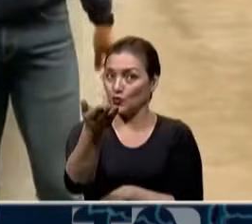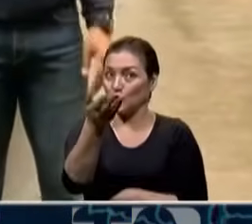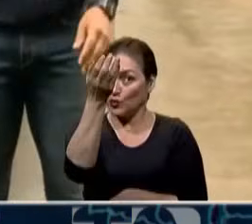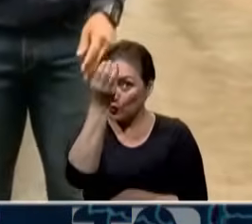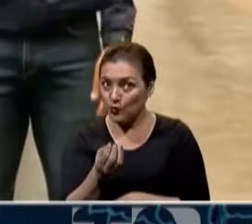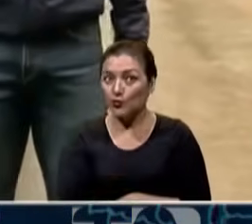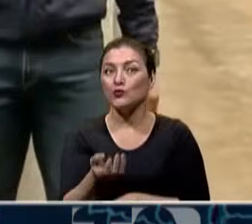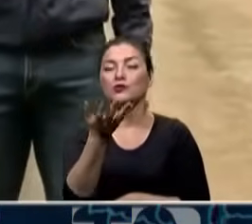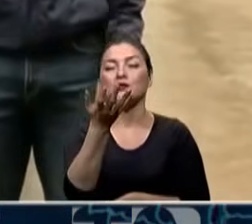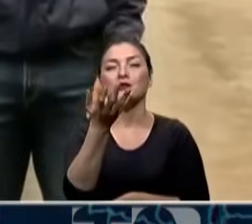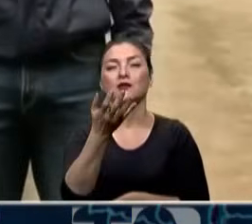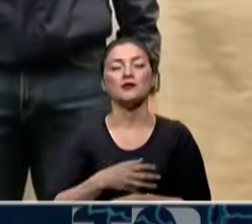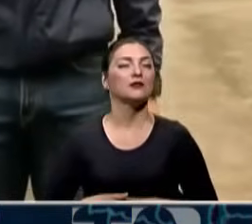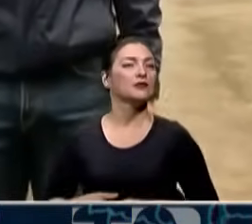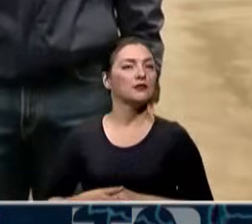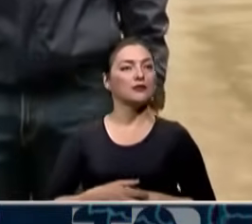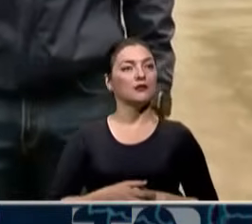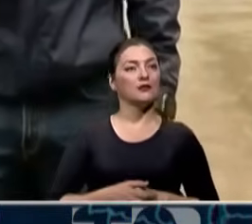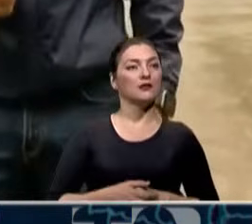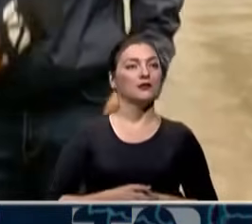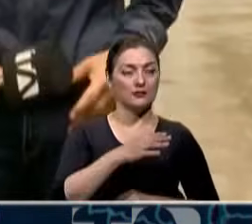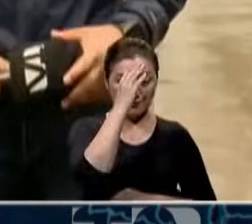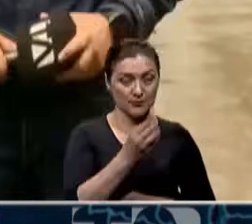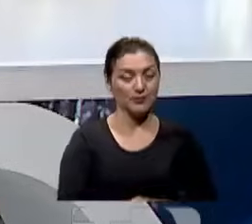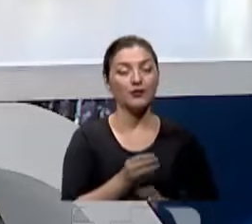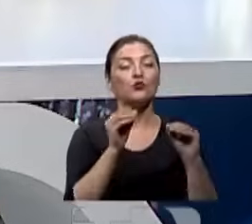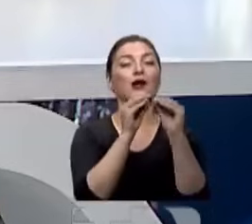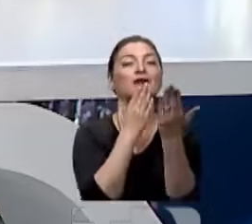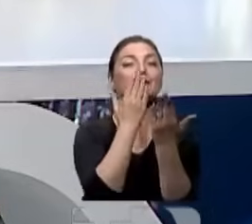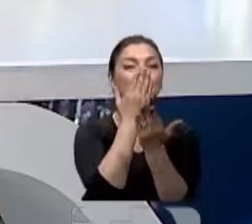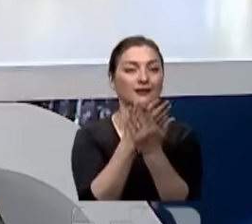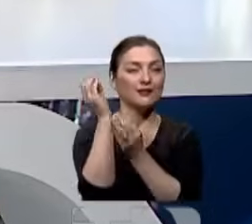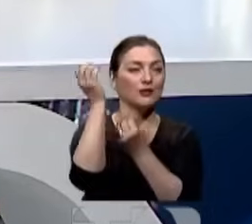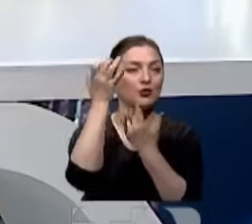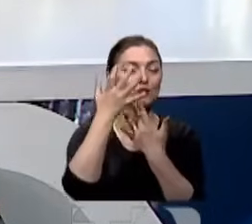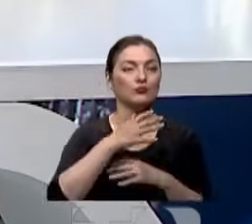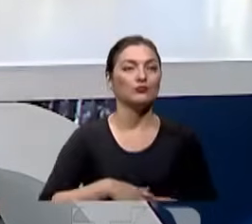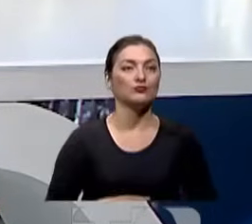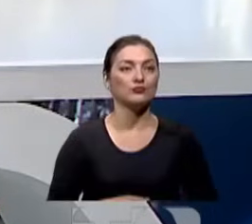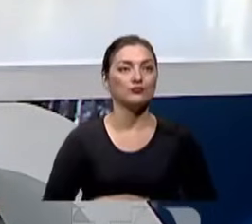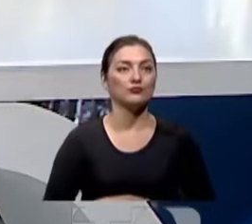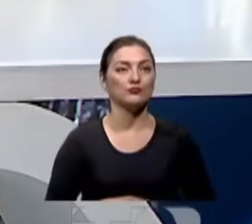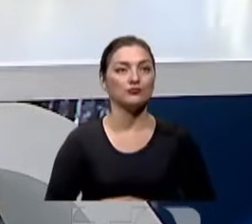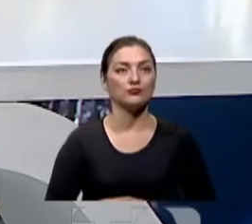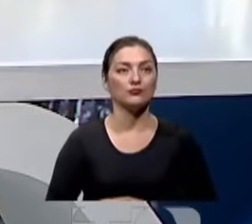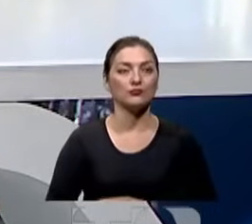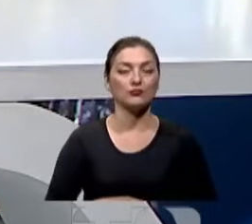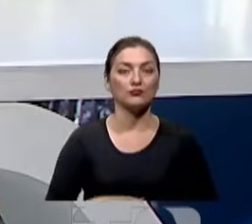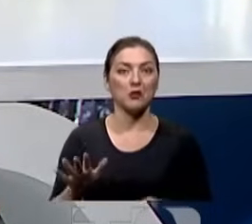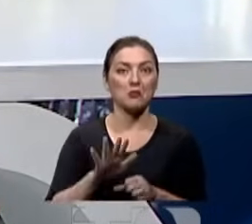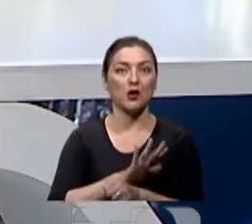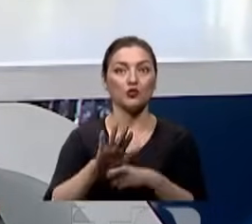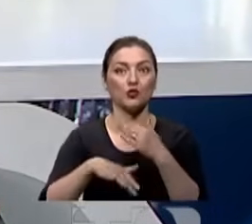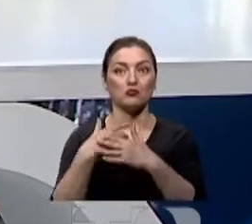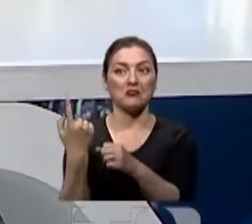estudios. Ustedes con más amigos, buenos días. Buenos días, Paul. Muchísimas gracias por tu reporte. Estuvo muy completo, además con tonas de dron